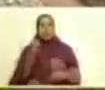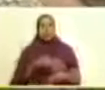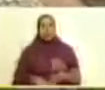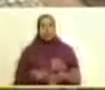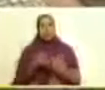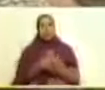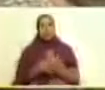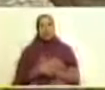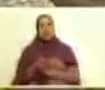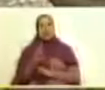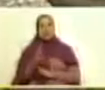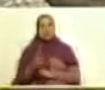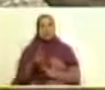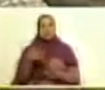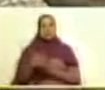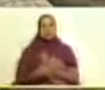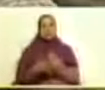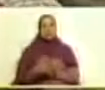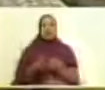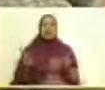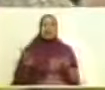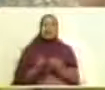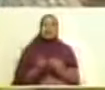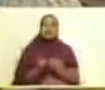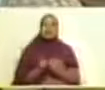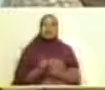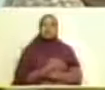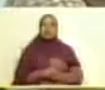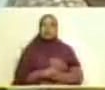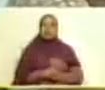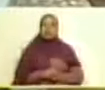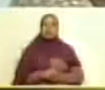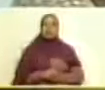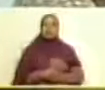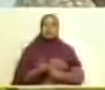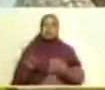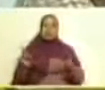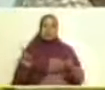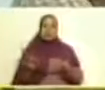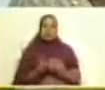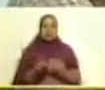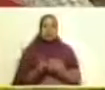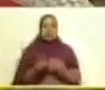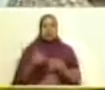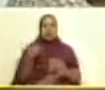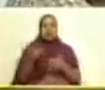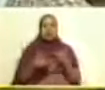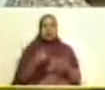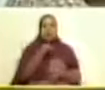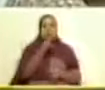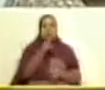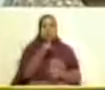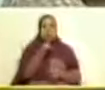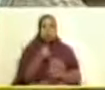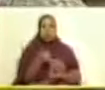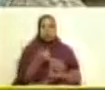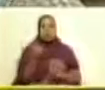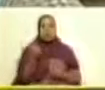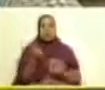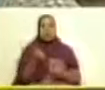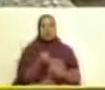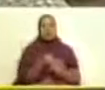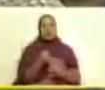la R de reducir. Reducir la cantidad de